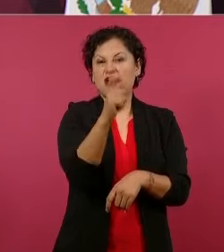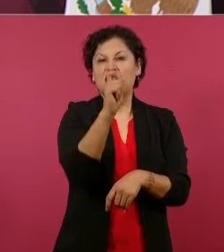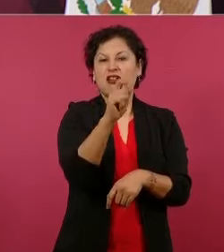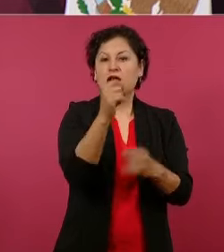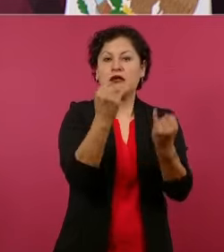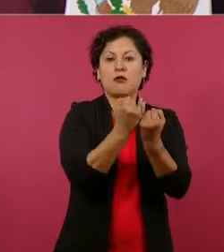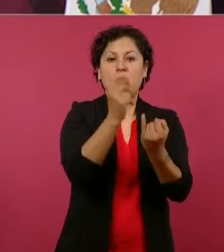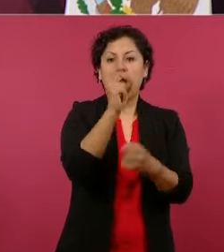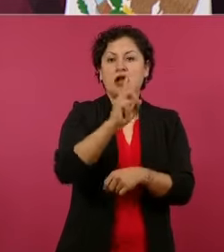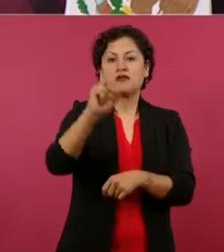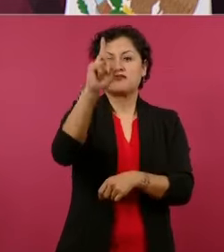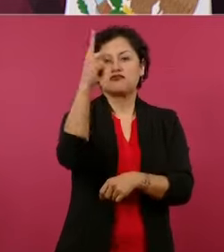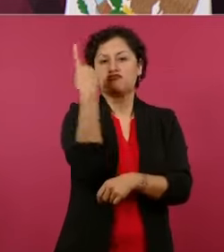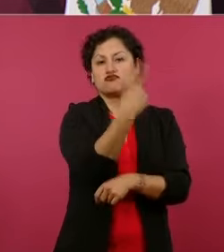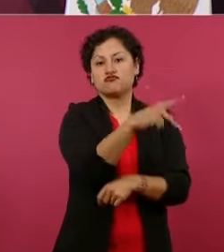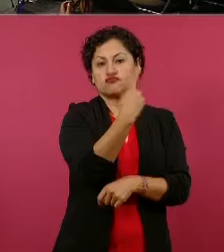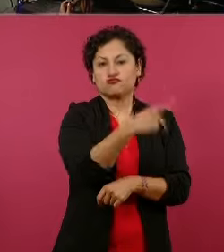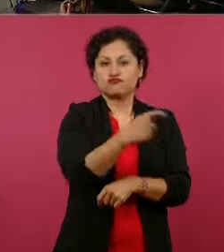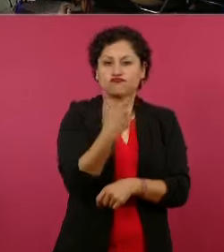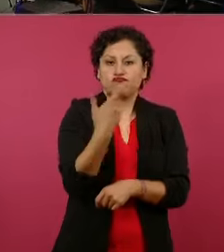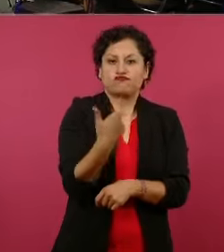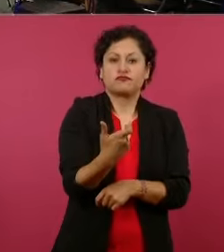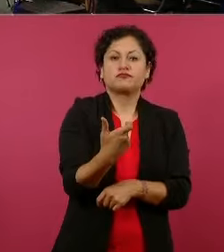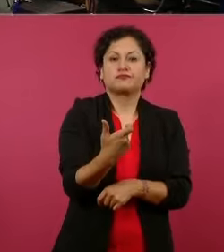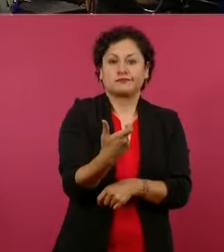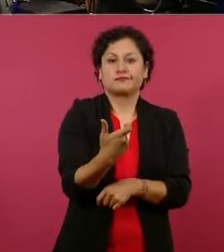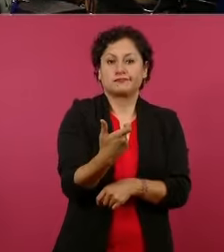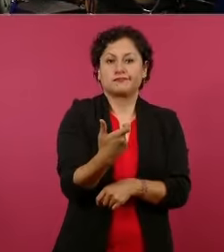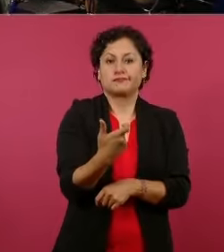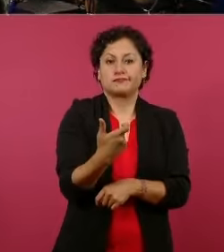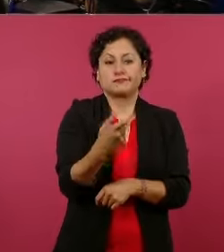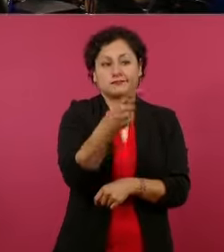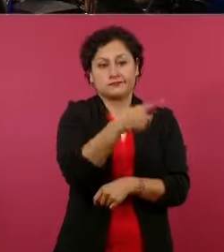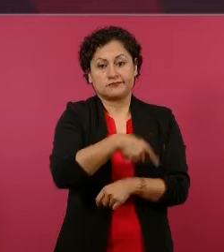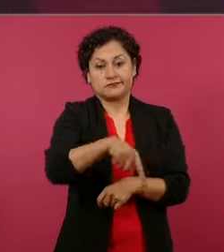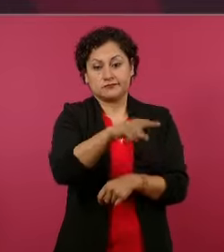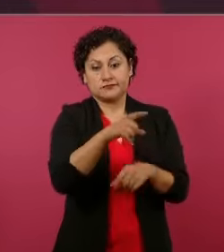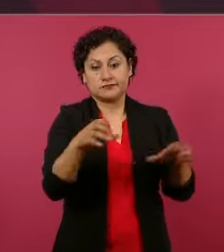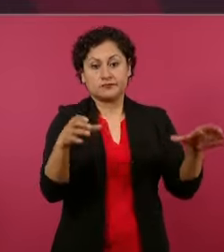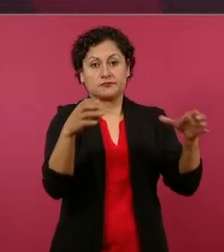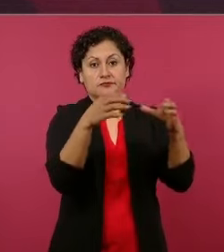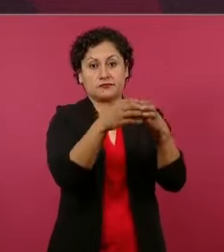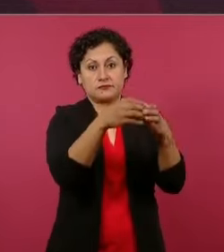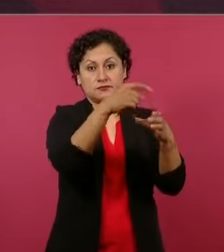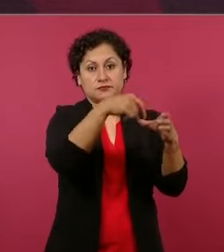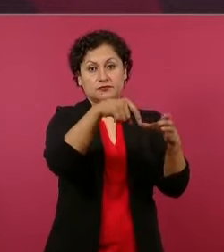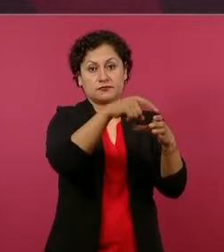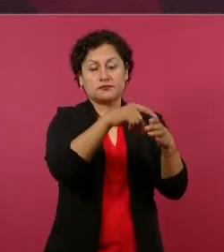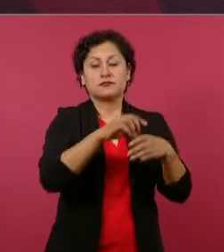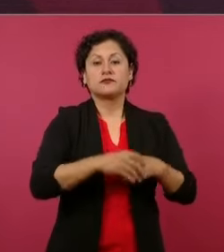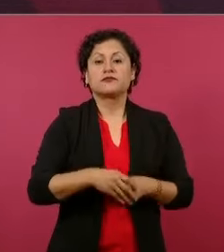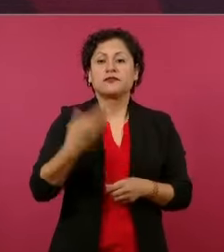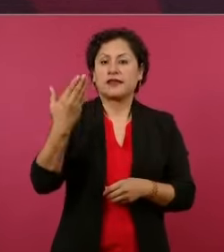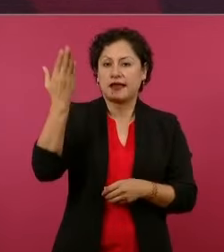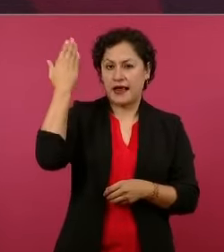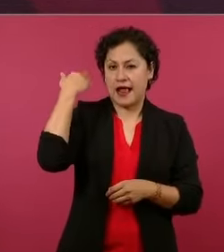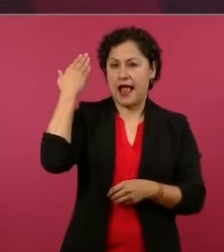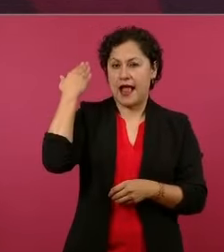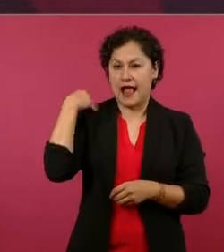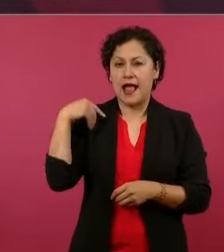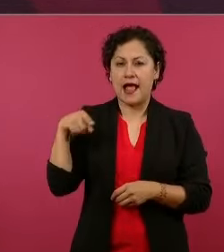patria su Dios de ustedes los oligarcas les decía cuando lo